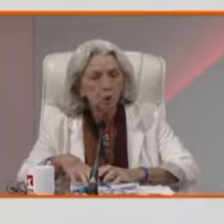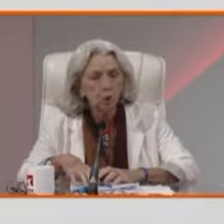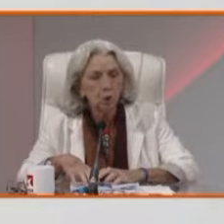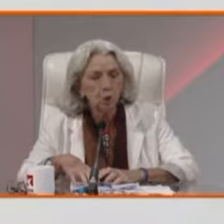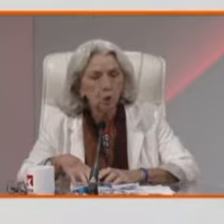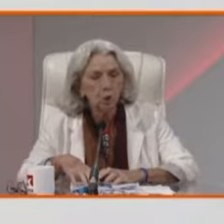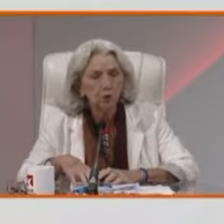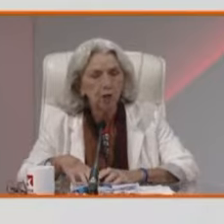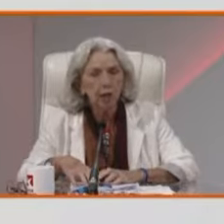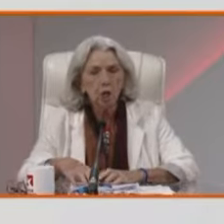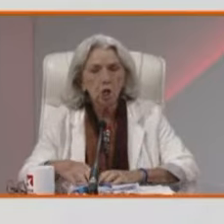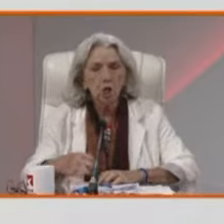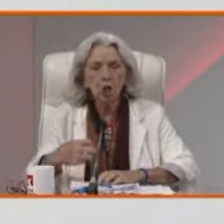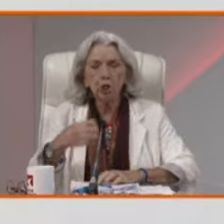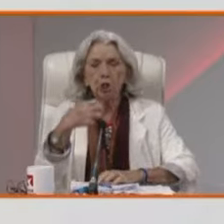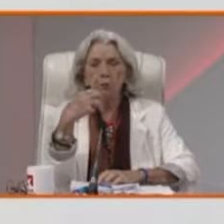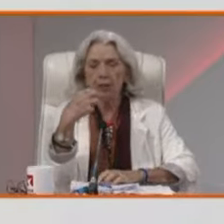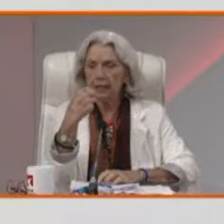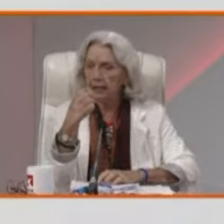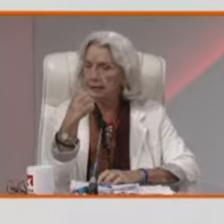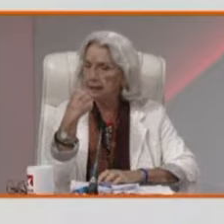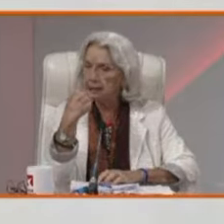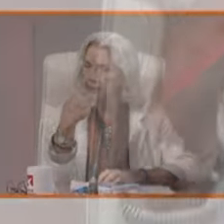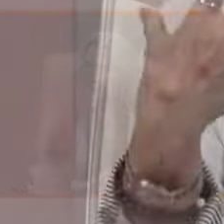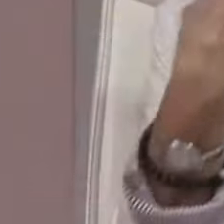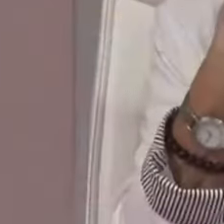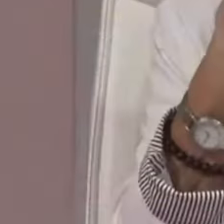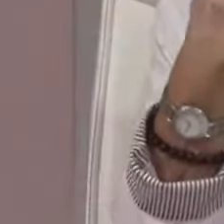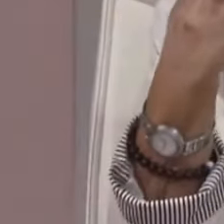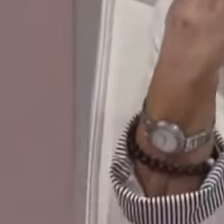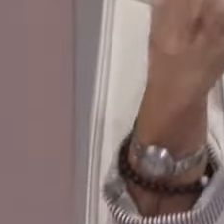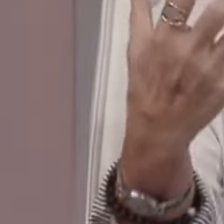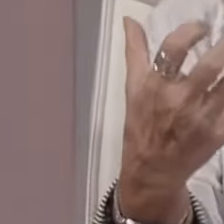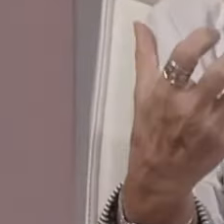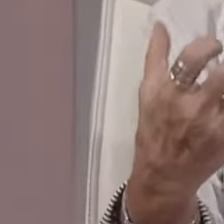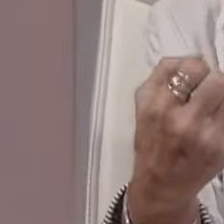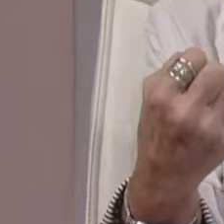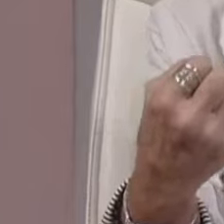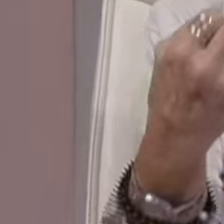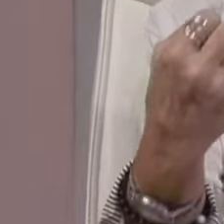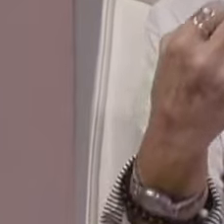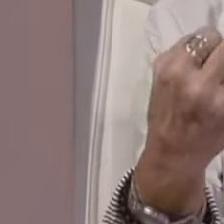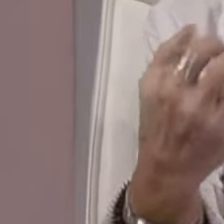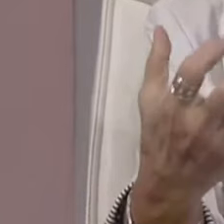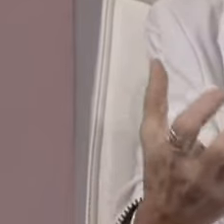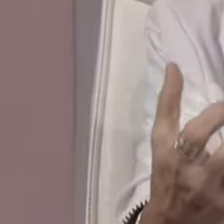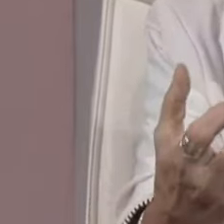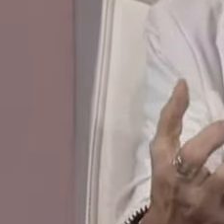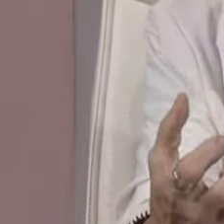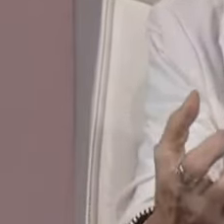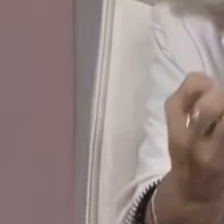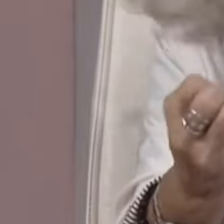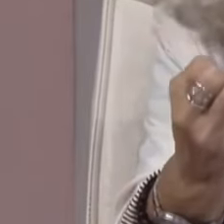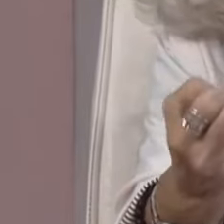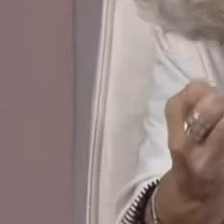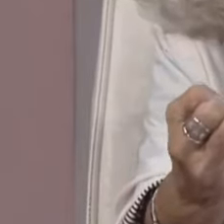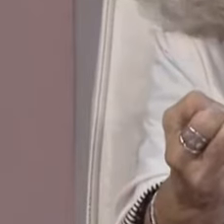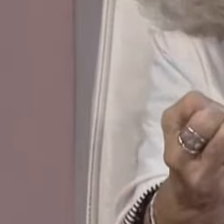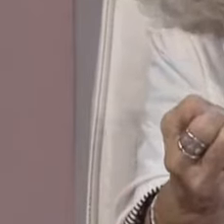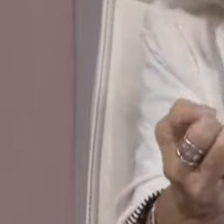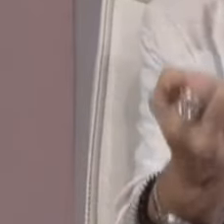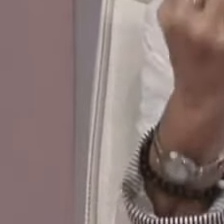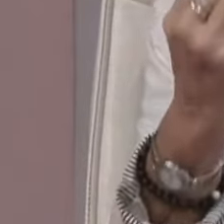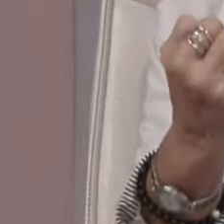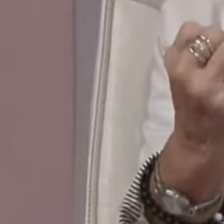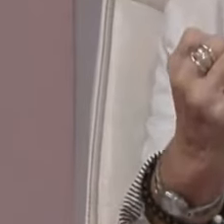importante, no lo digo por el carácter simbólico de dolor que le da a uno, porque es verdad que lo que están